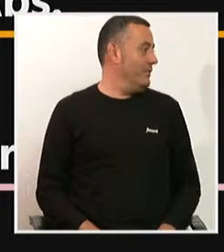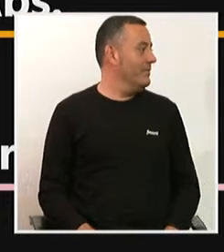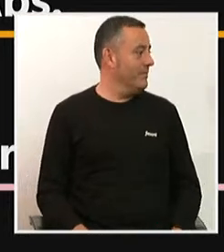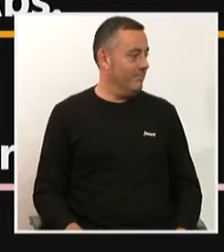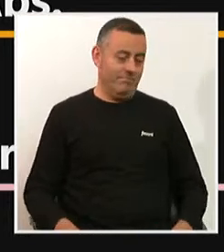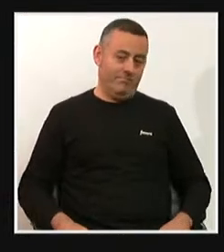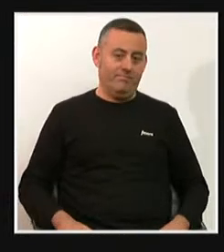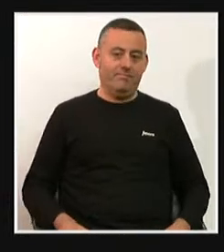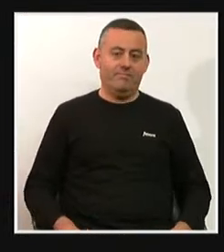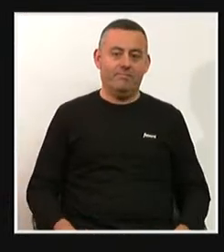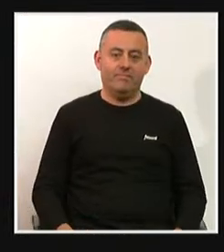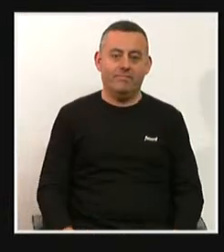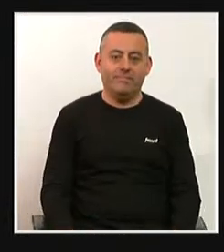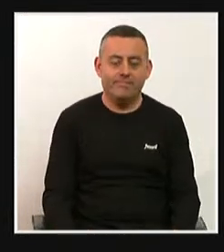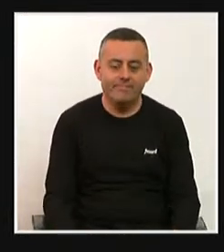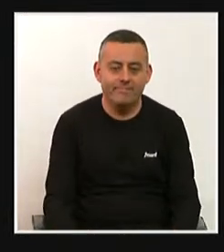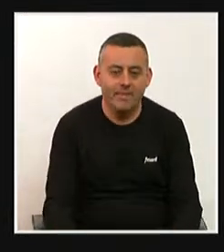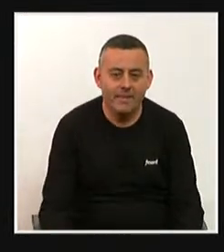iniciativa